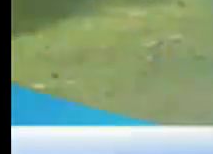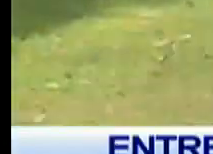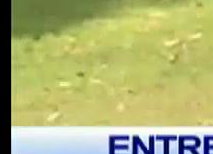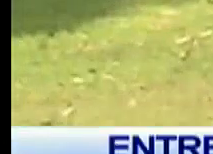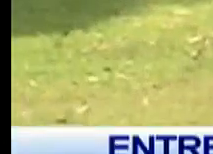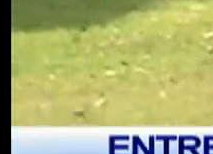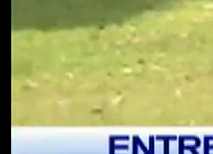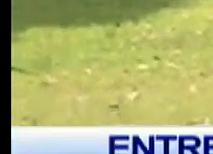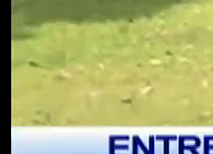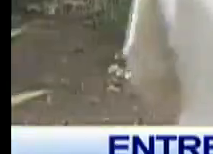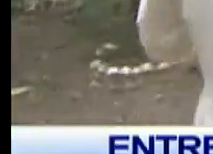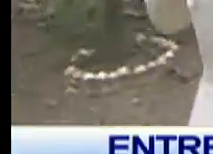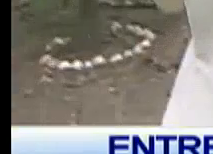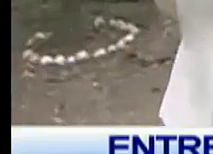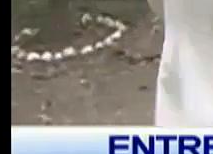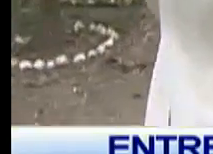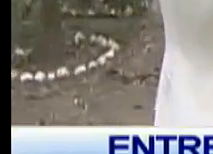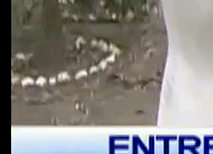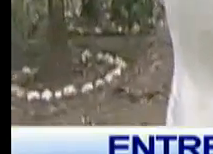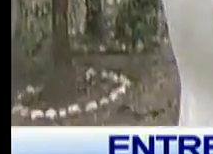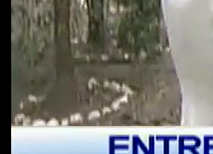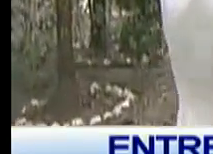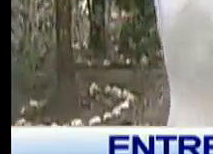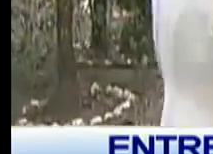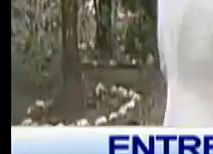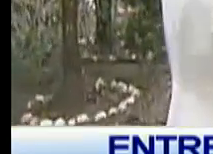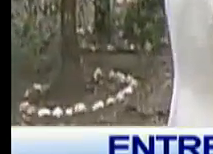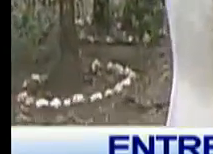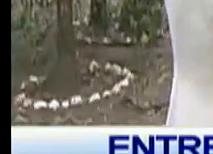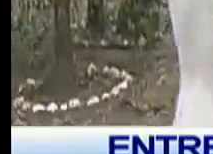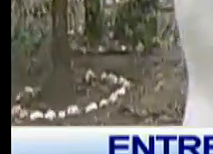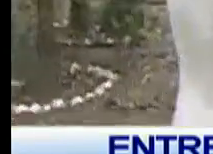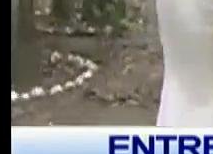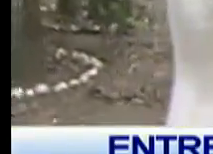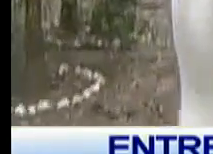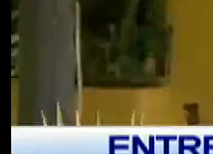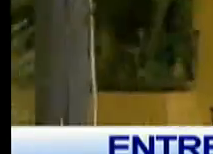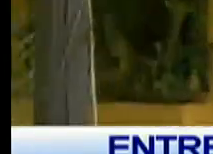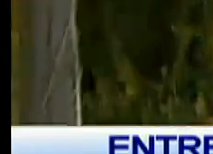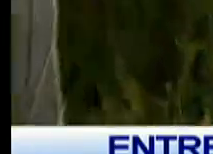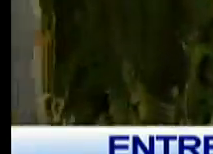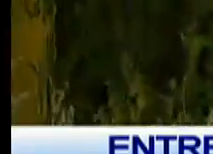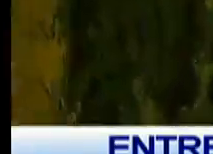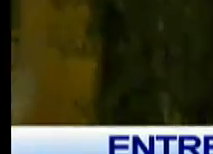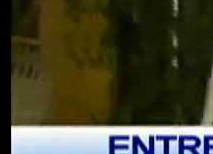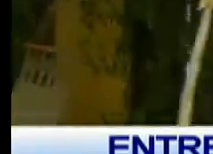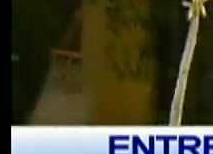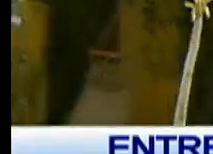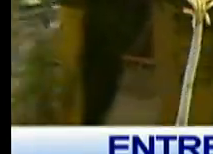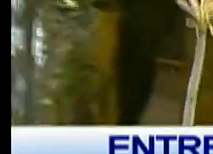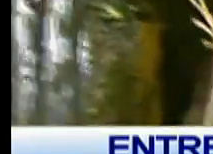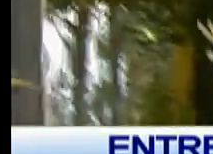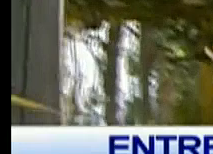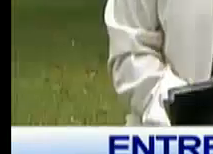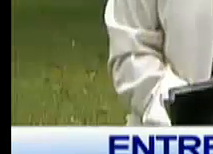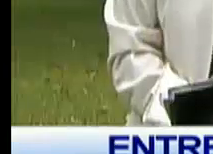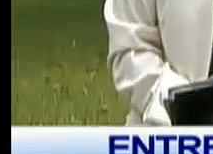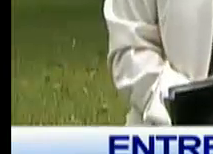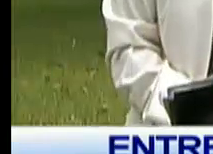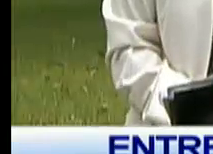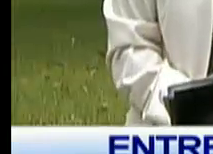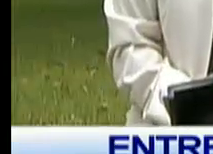Este domingo 12 de marzo, de 19 horas a 20 horas, RTS transmitirá un programa